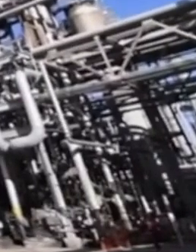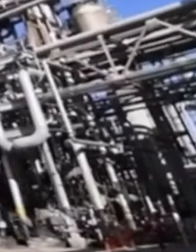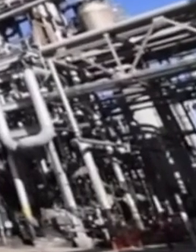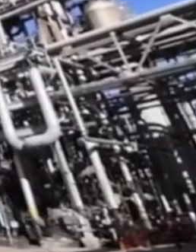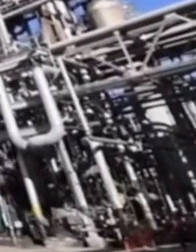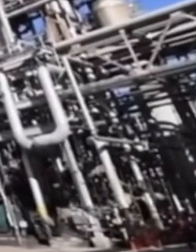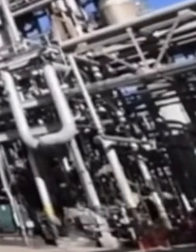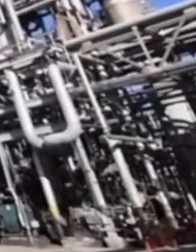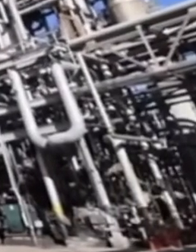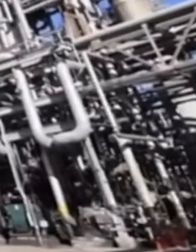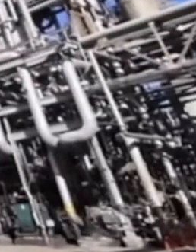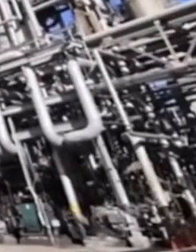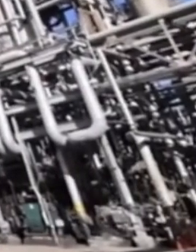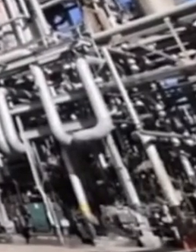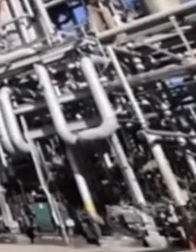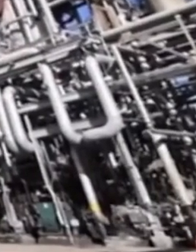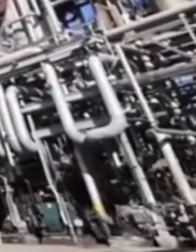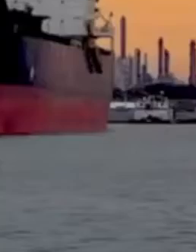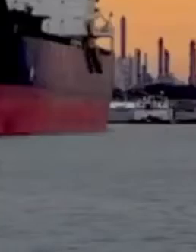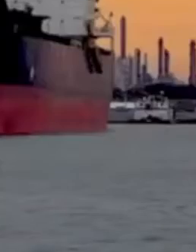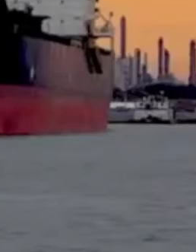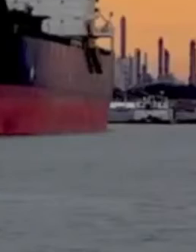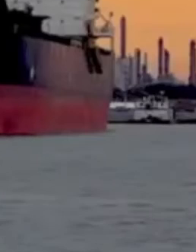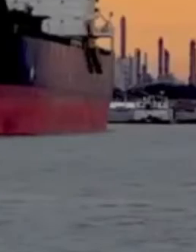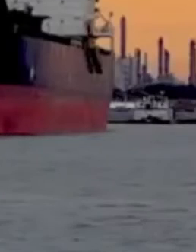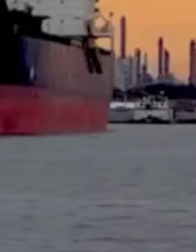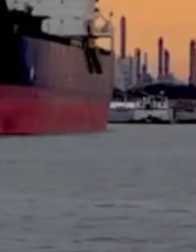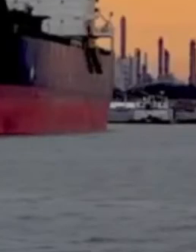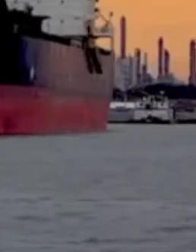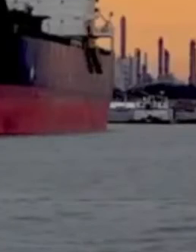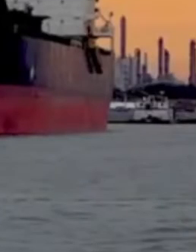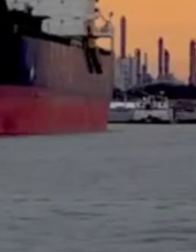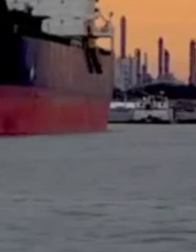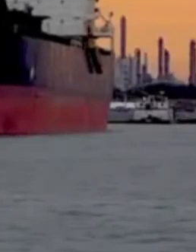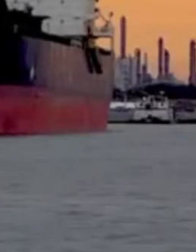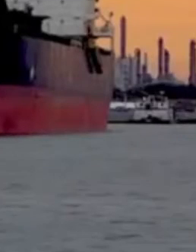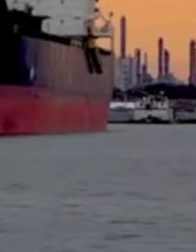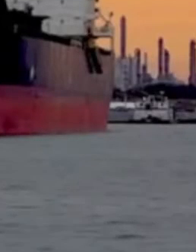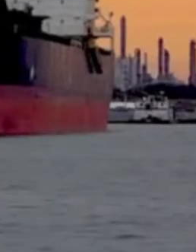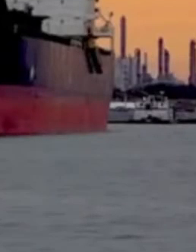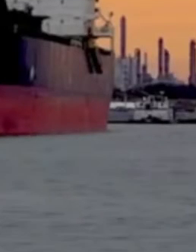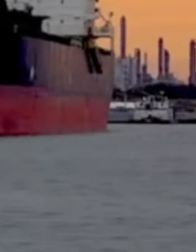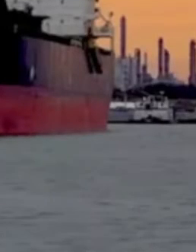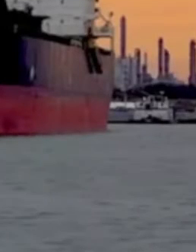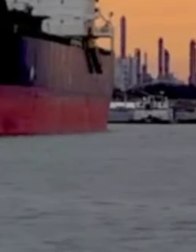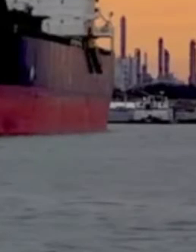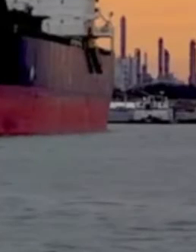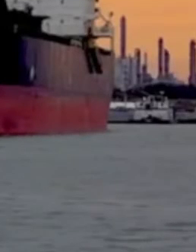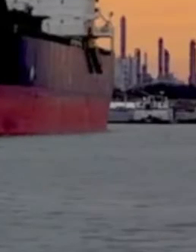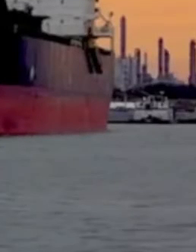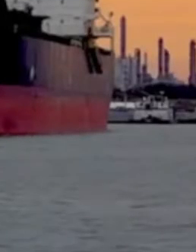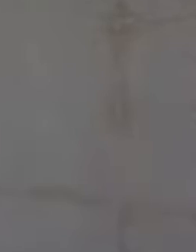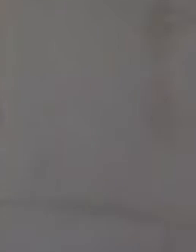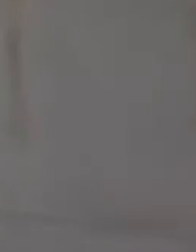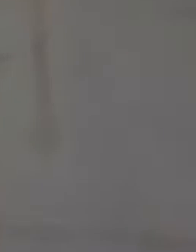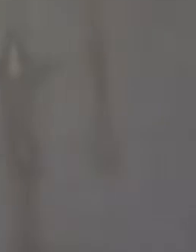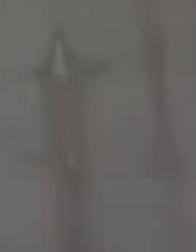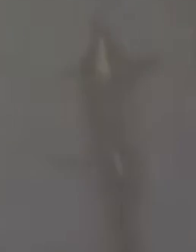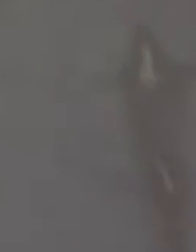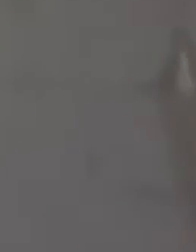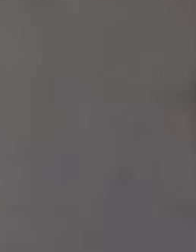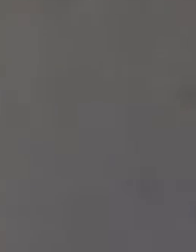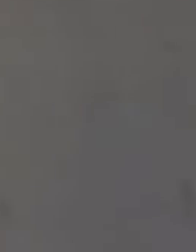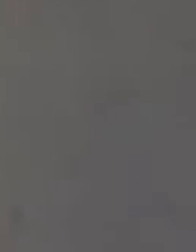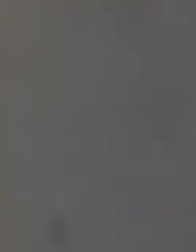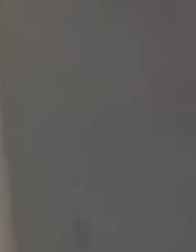orgulloso del equipo de Petróleos Mexicanos. Fue un trabajo muy profesional. También reconocer que